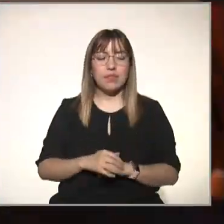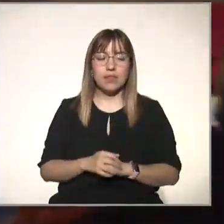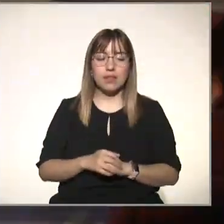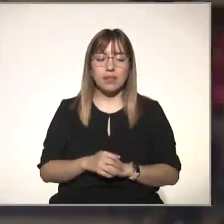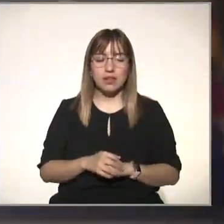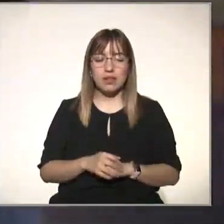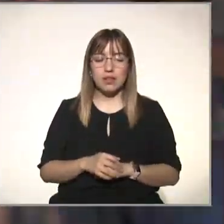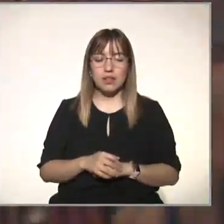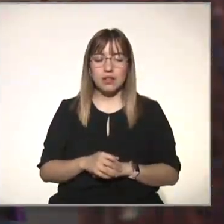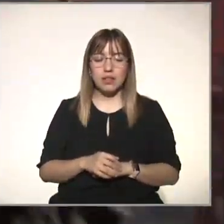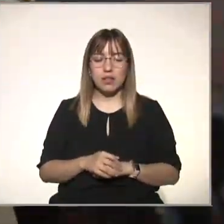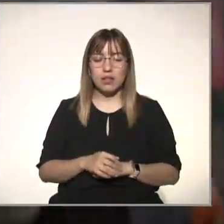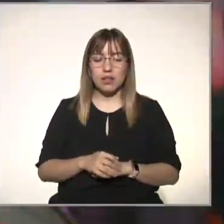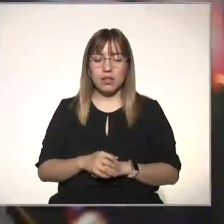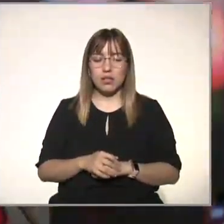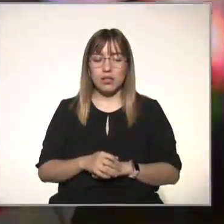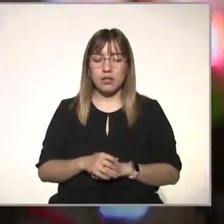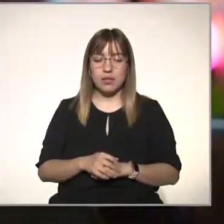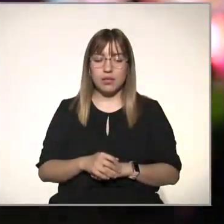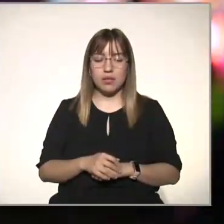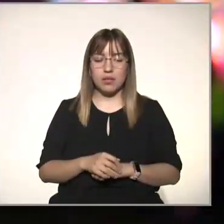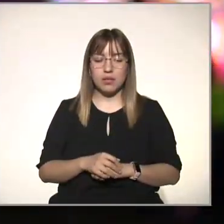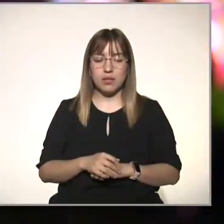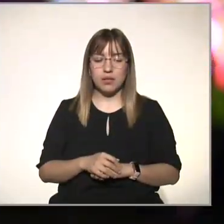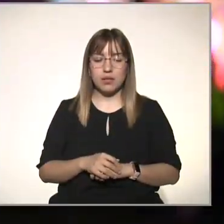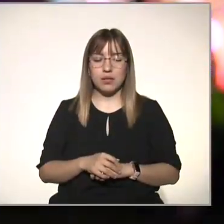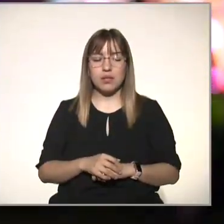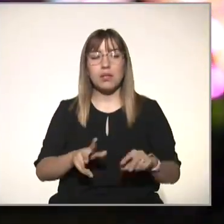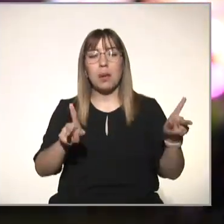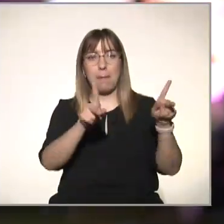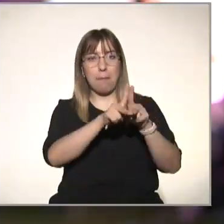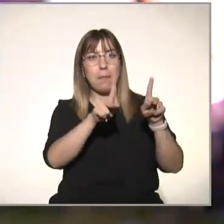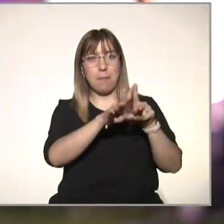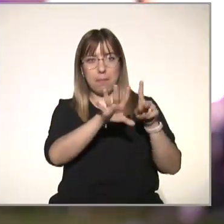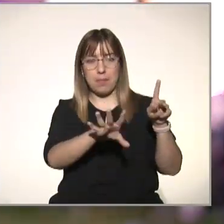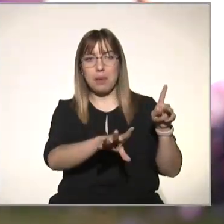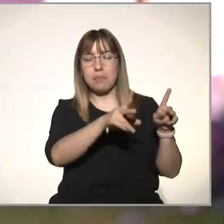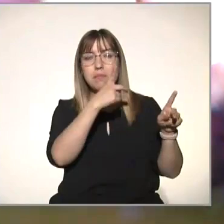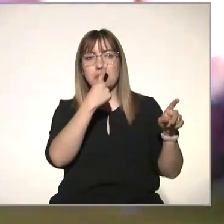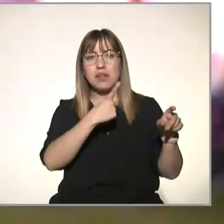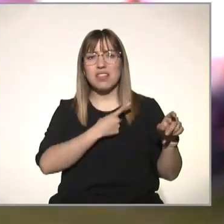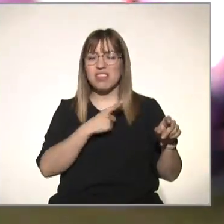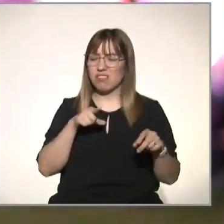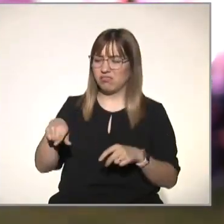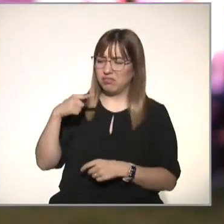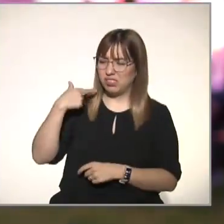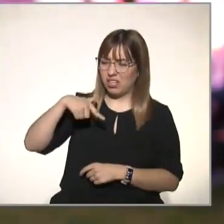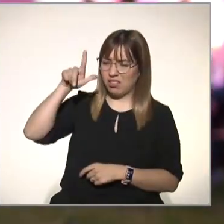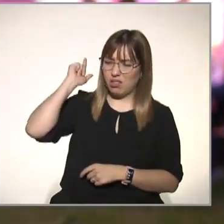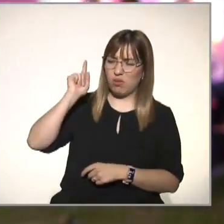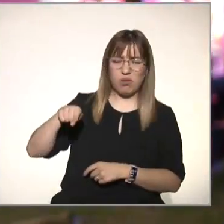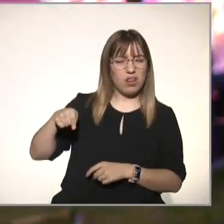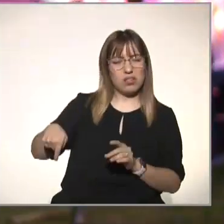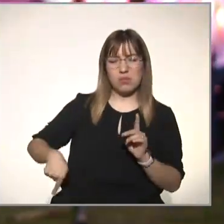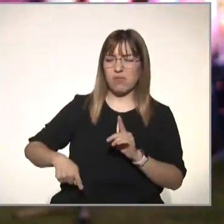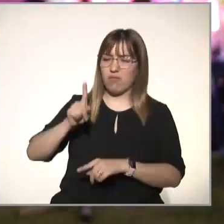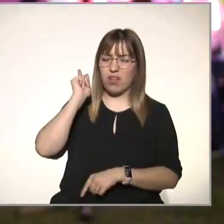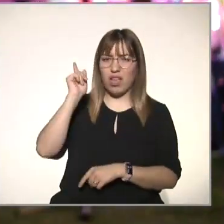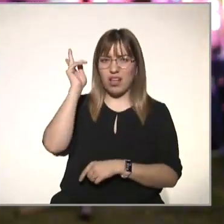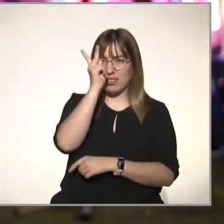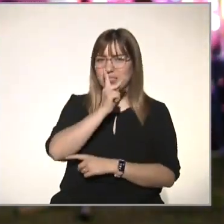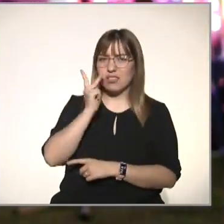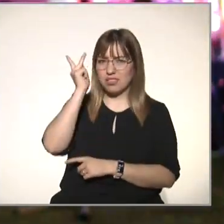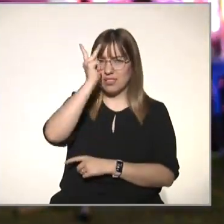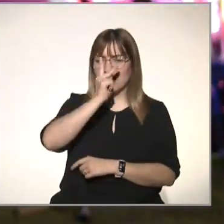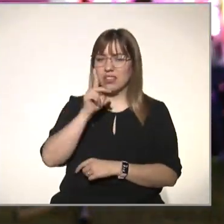Esa prima me dijo que estaba yo loca, que estaba mal, que tenía que ir al psicólogo y que a lo